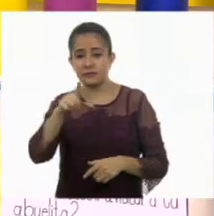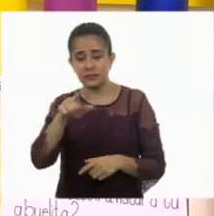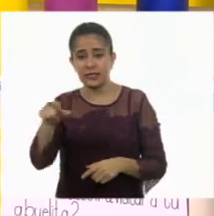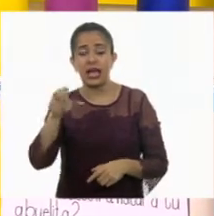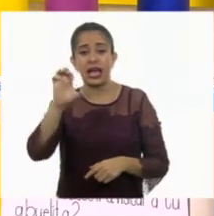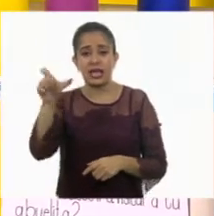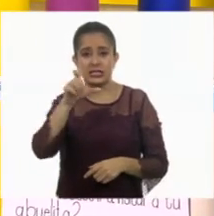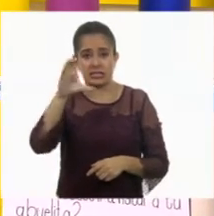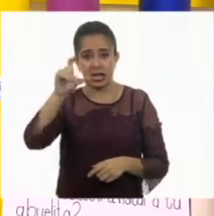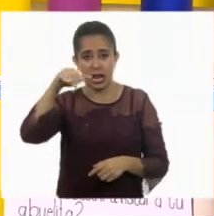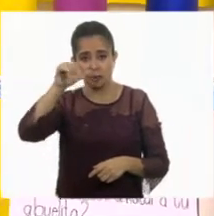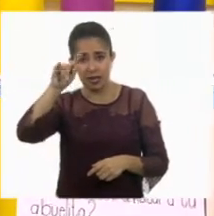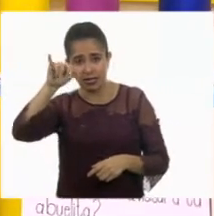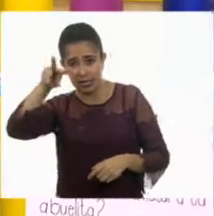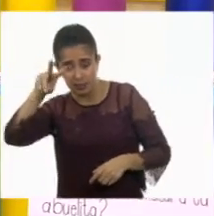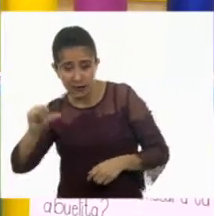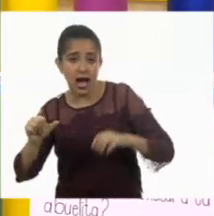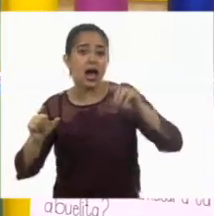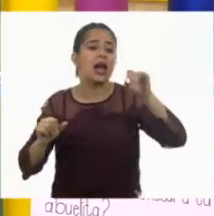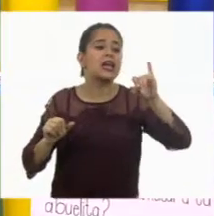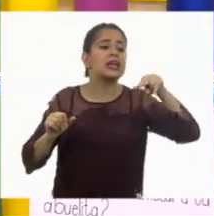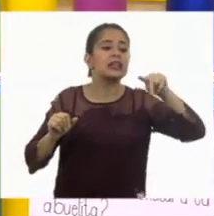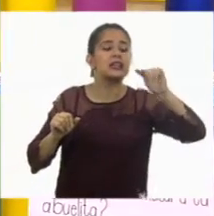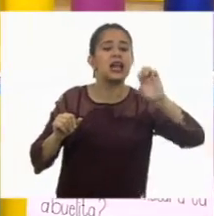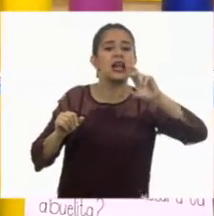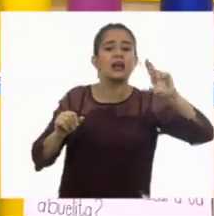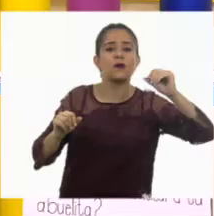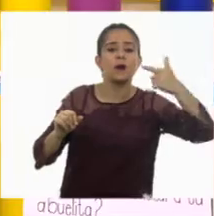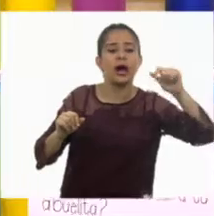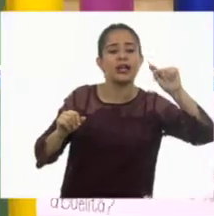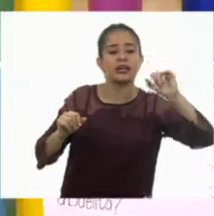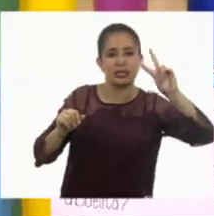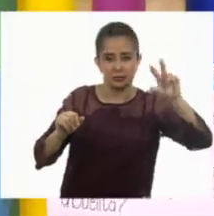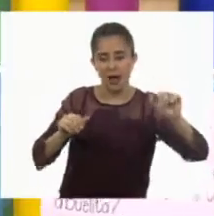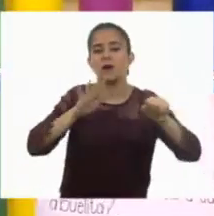exclamativa o es interrogativa, ¿sí? Sí, es,